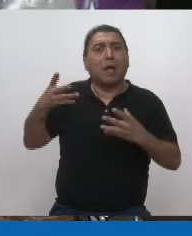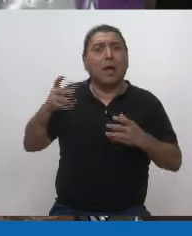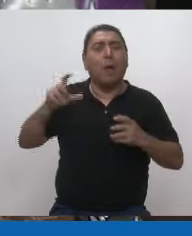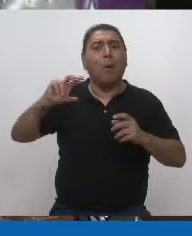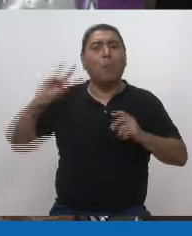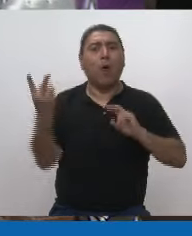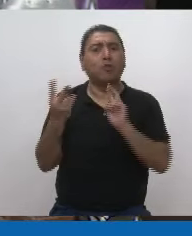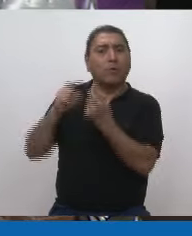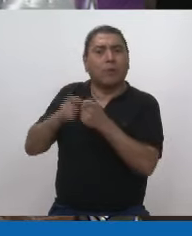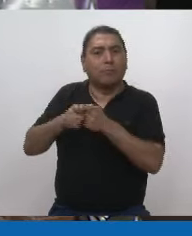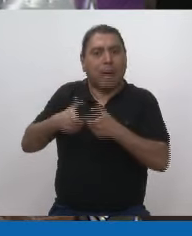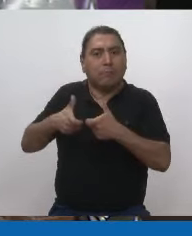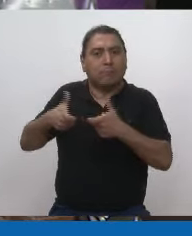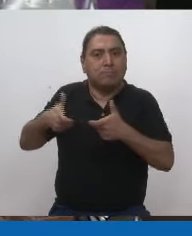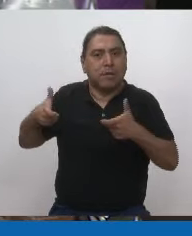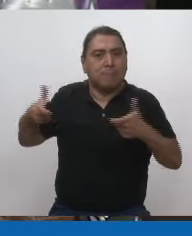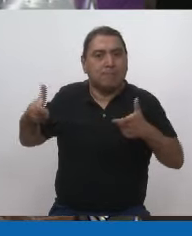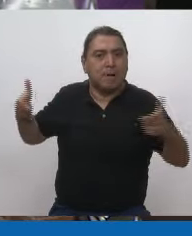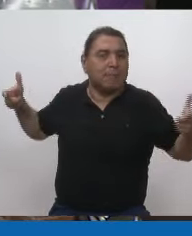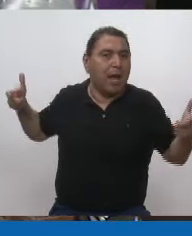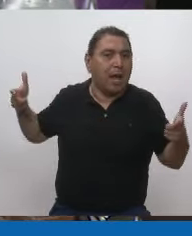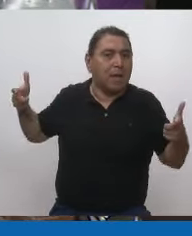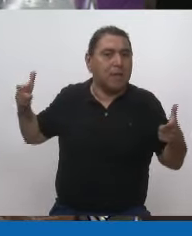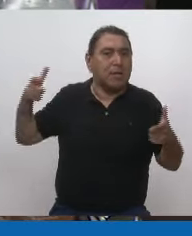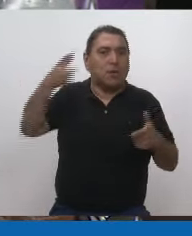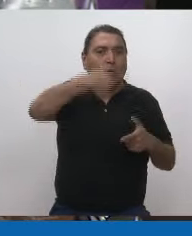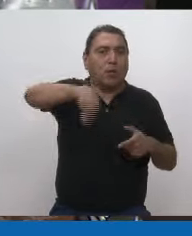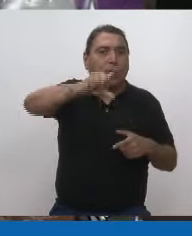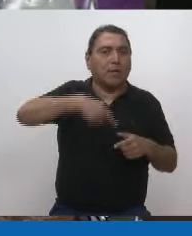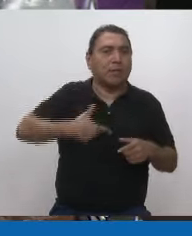acumulaban mientras los ignoraban.